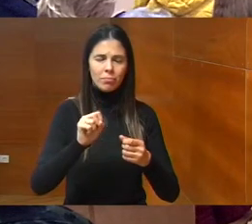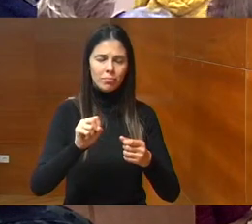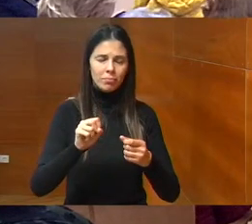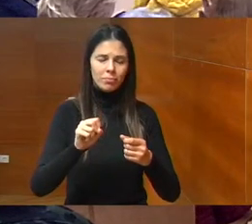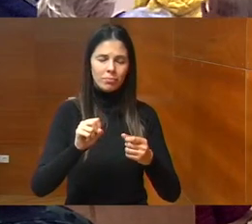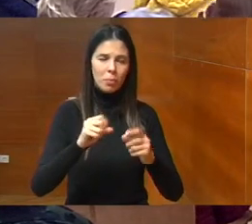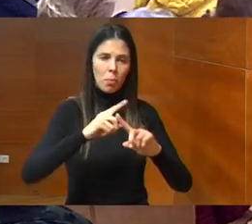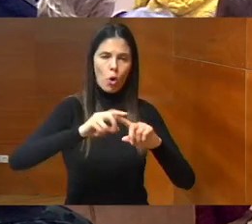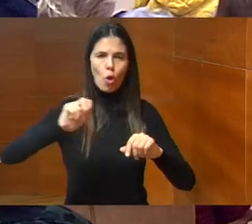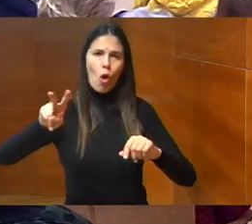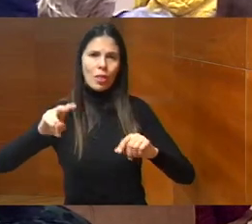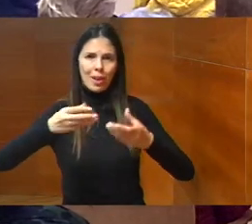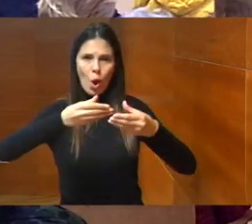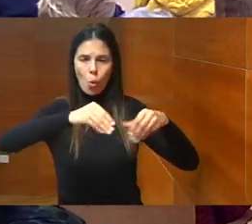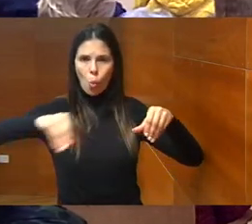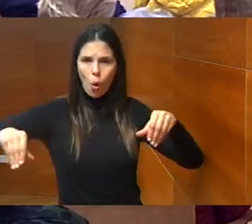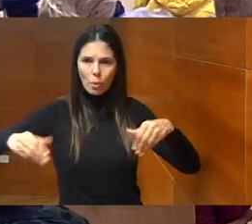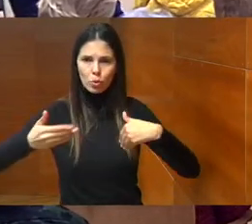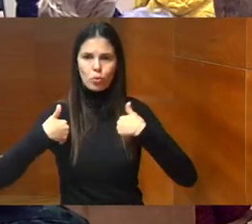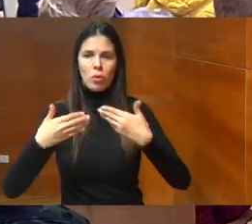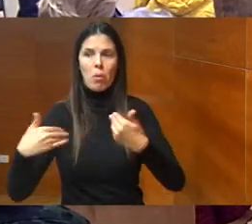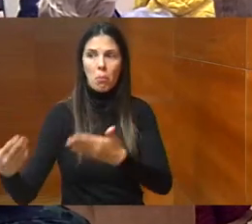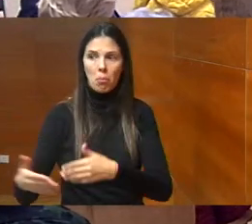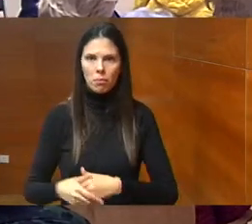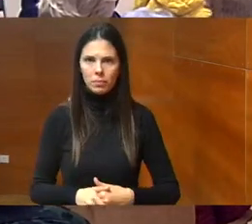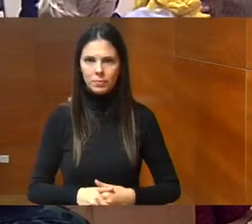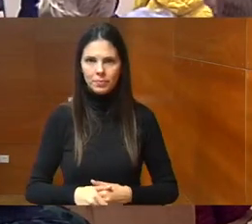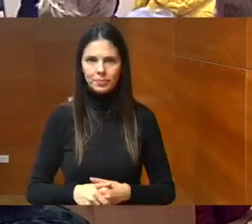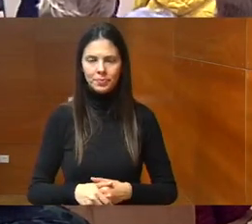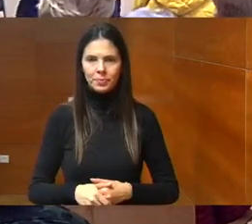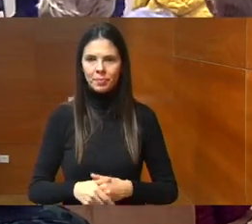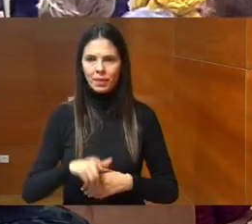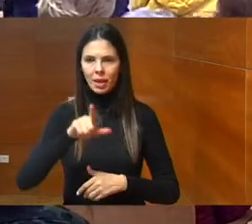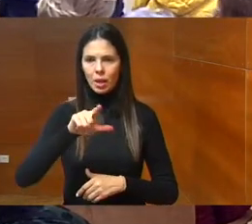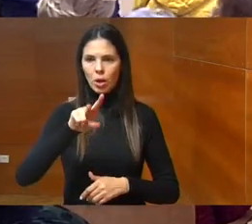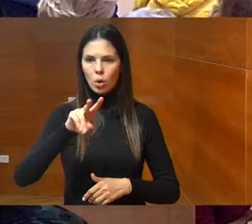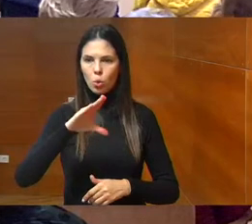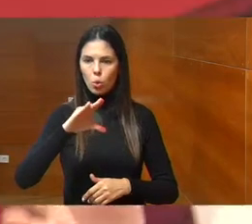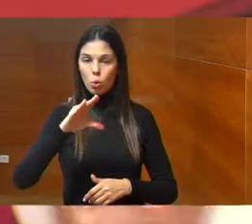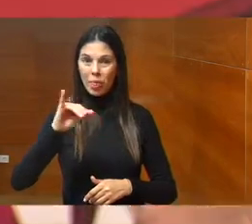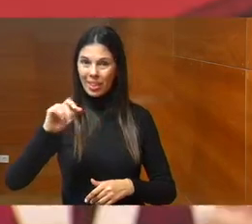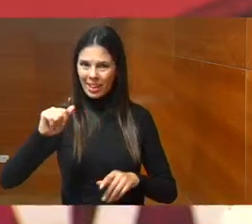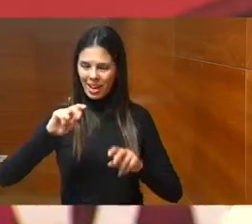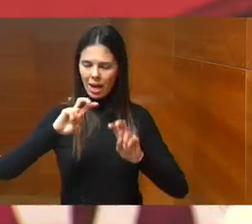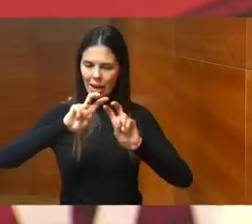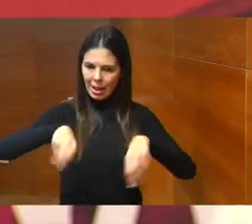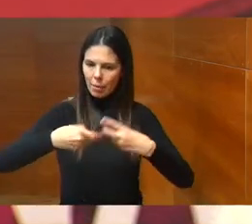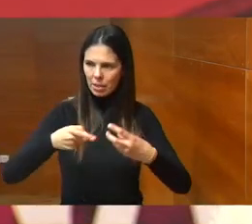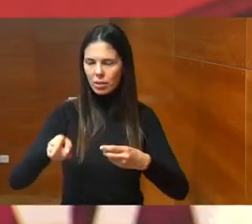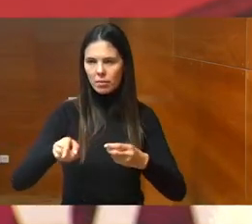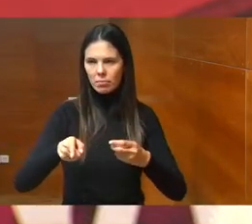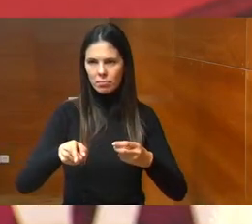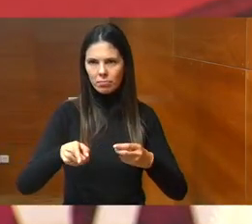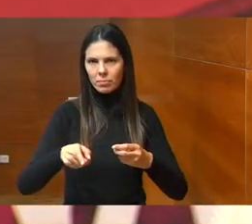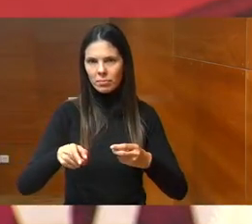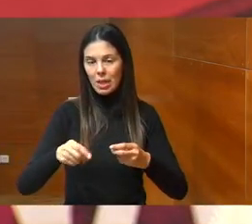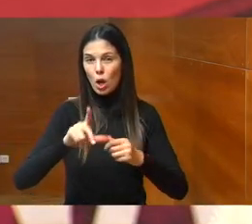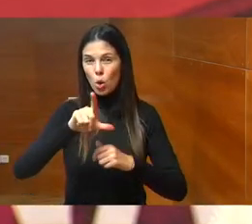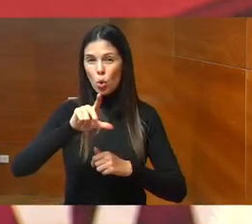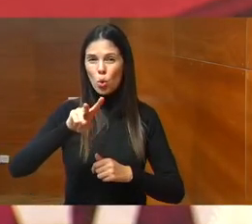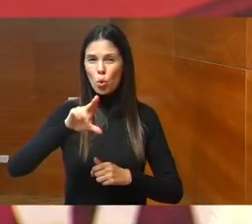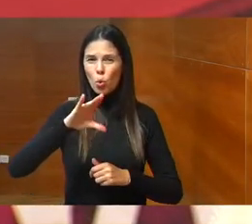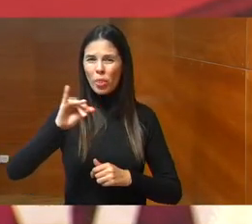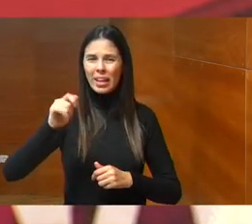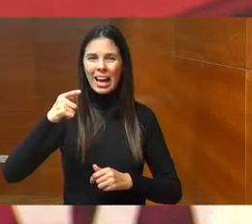yo no creo ven entonces Lucía a que rehabilita claro ahí hay un salto grande a que